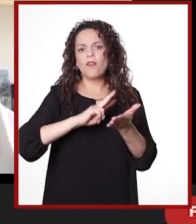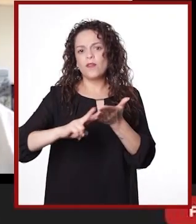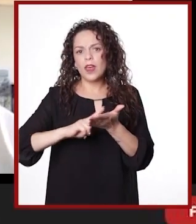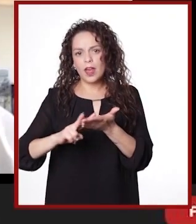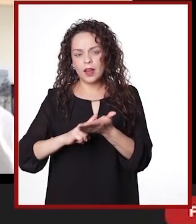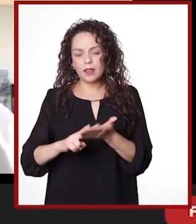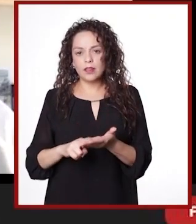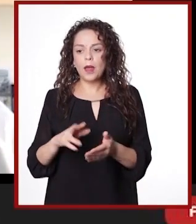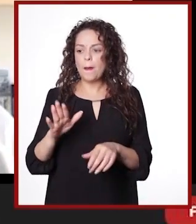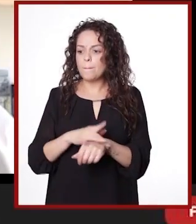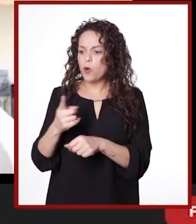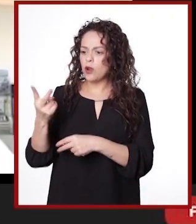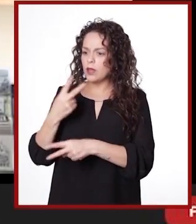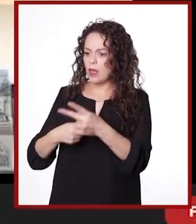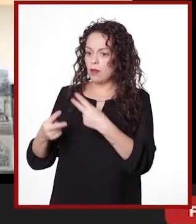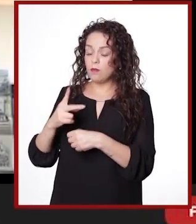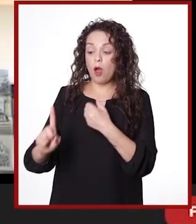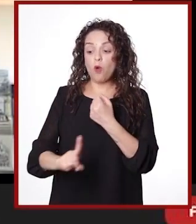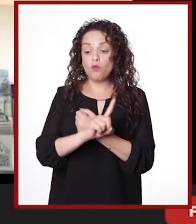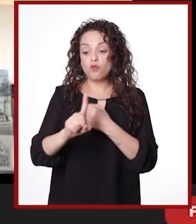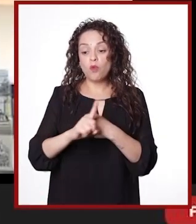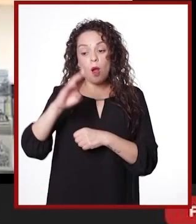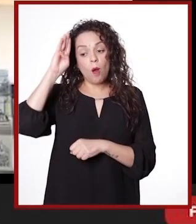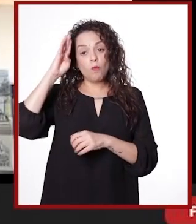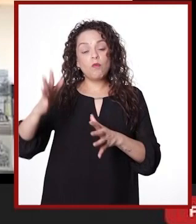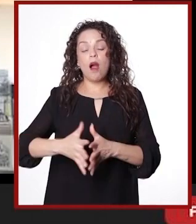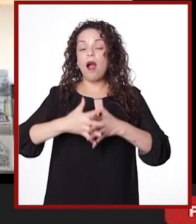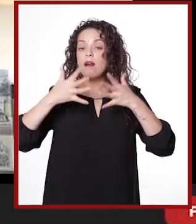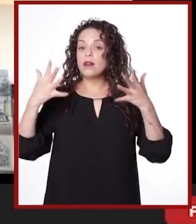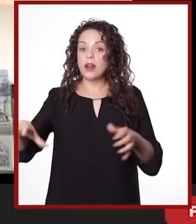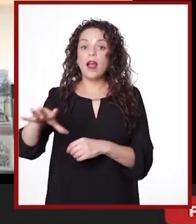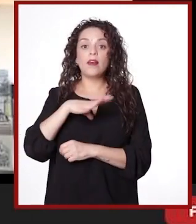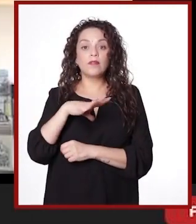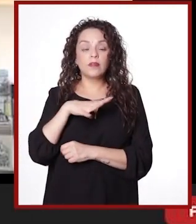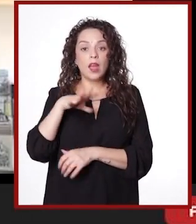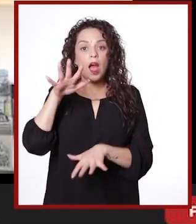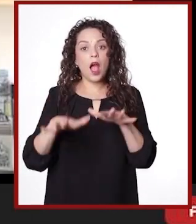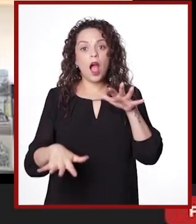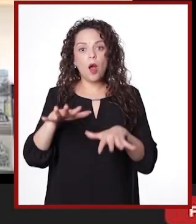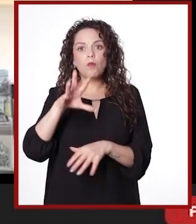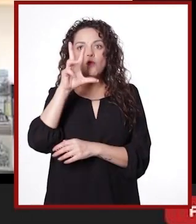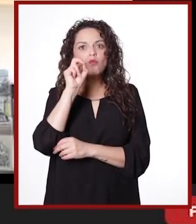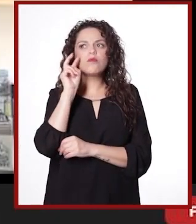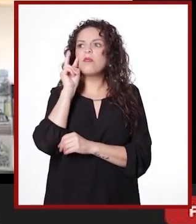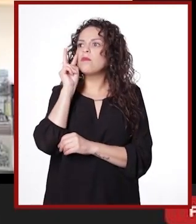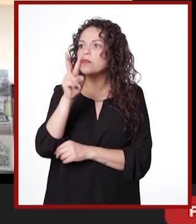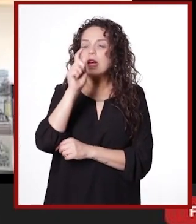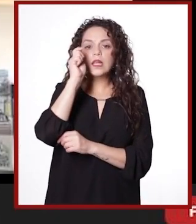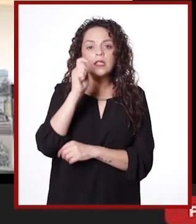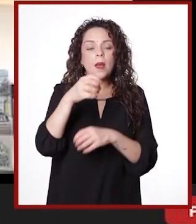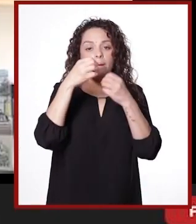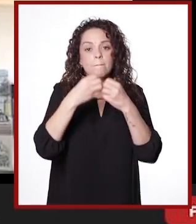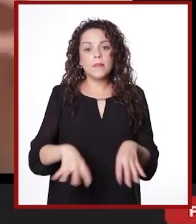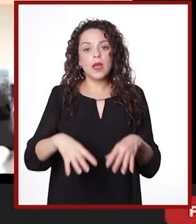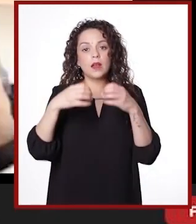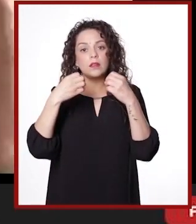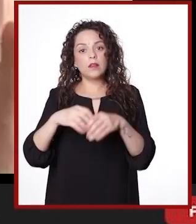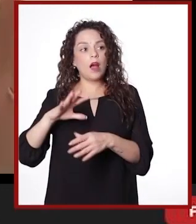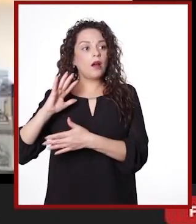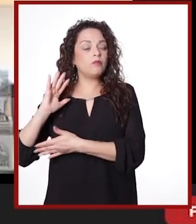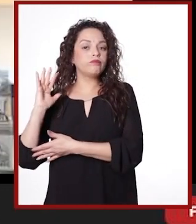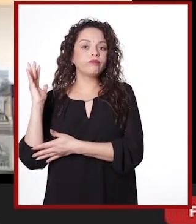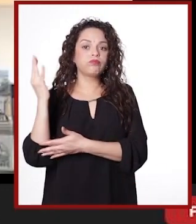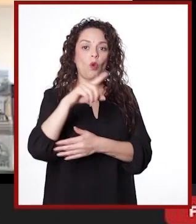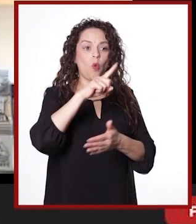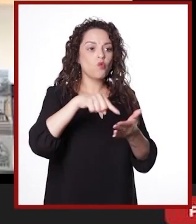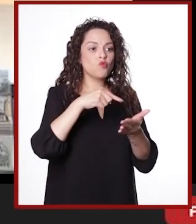Surge, Pamela, de un problema enorme que tenemos, que a veces no es tan visible, que es la pérdida de áreas verdes que hay no solo en la